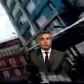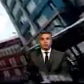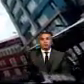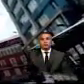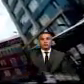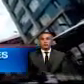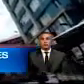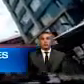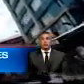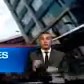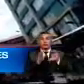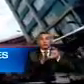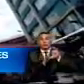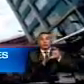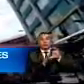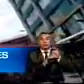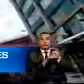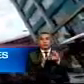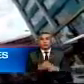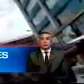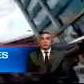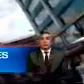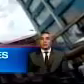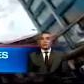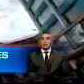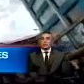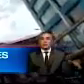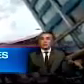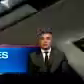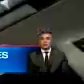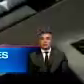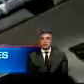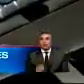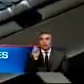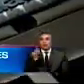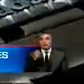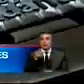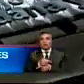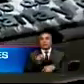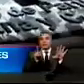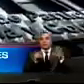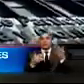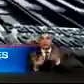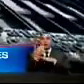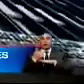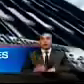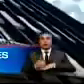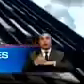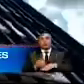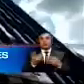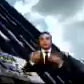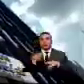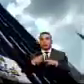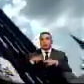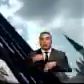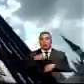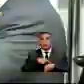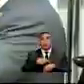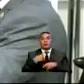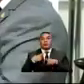el consejo de participación ciudadana y control social tiene que designar al menos siete nuevas autoridades en los próximos meses